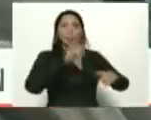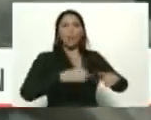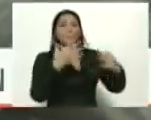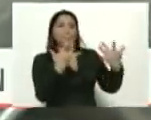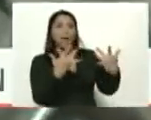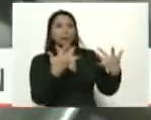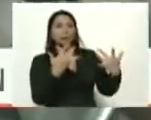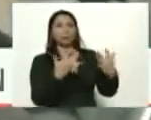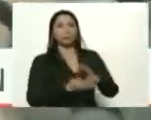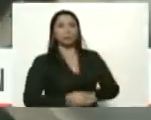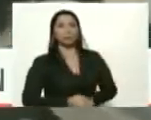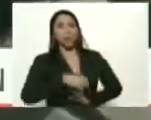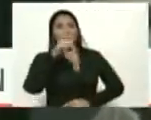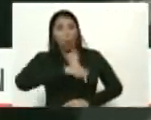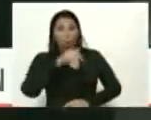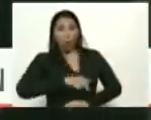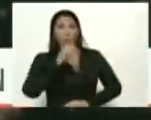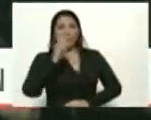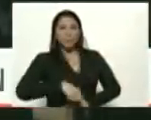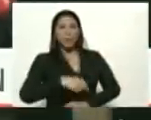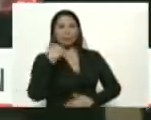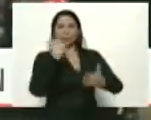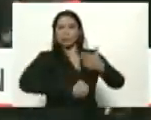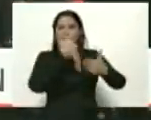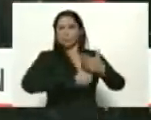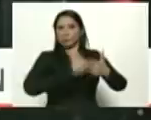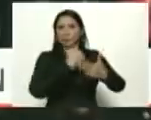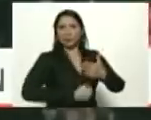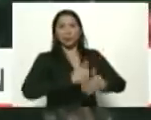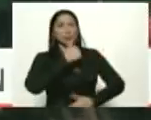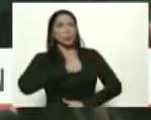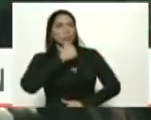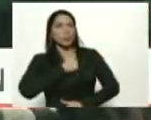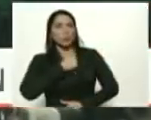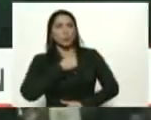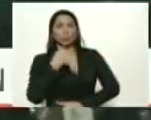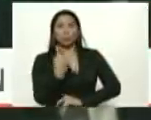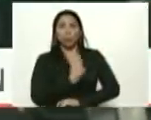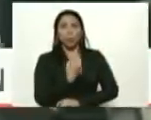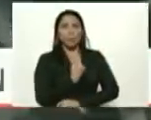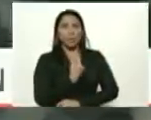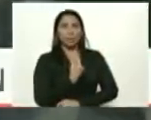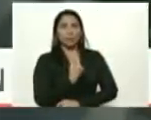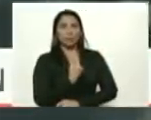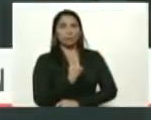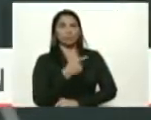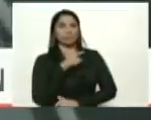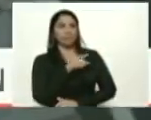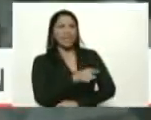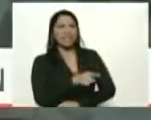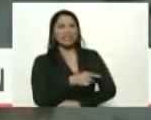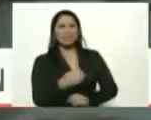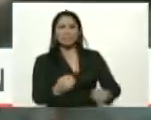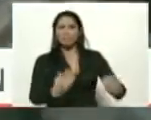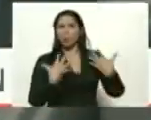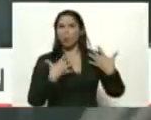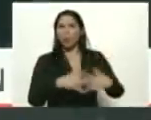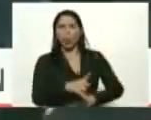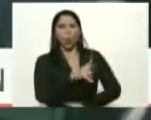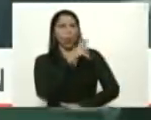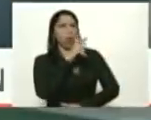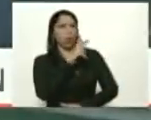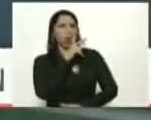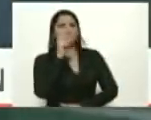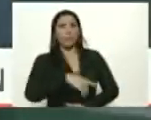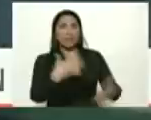de la mano del que hoy está lidiando, llevando y aguantando no nada más este virus fatal y letal, no, sino